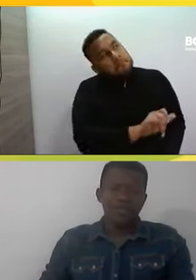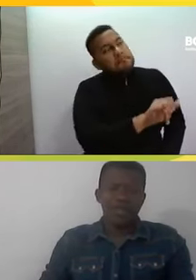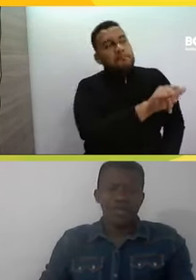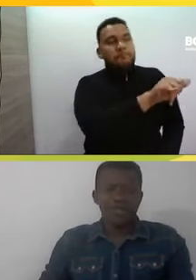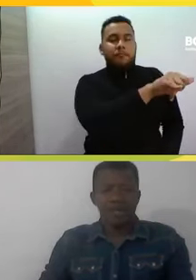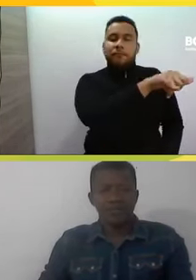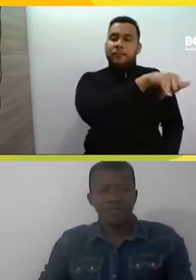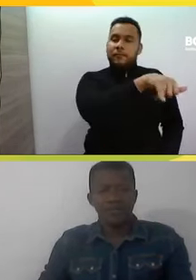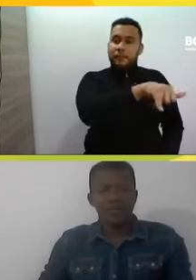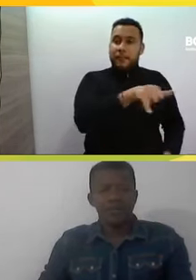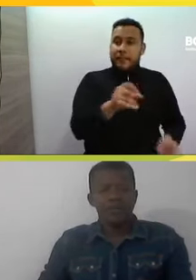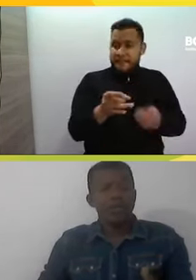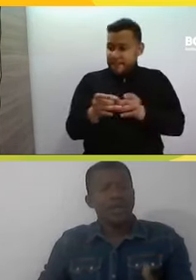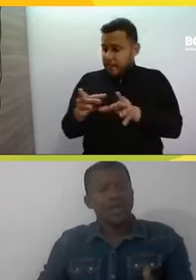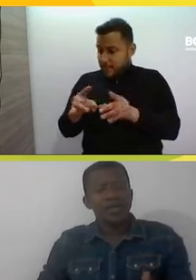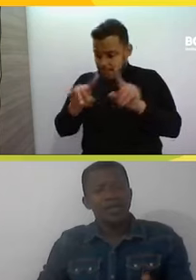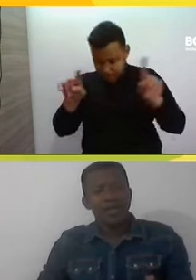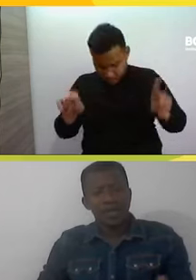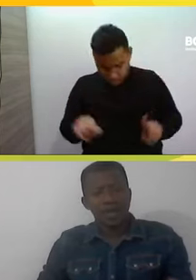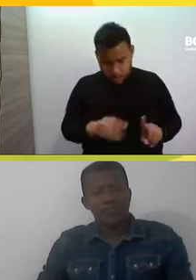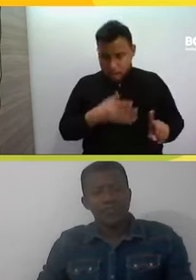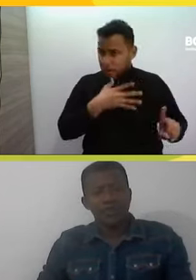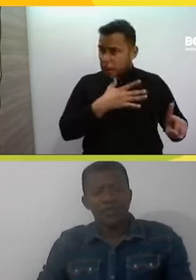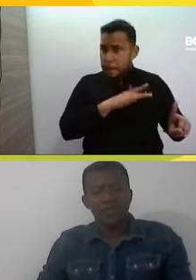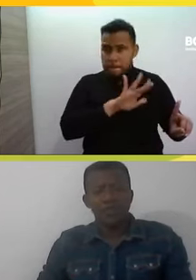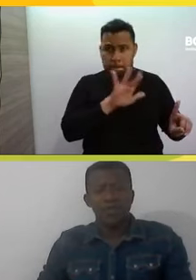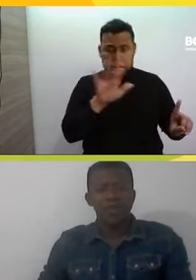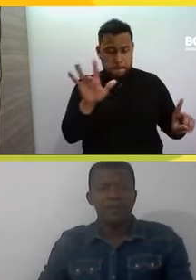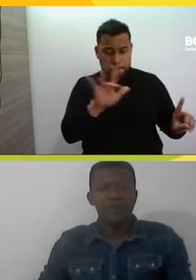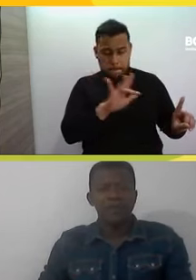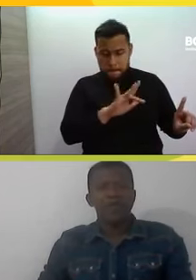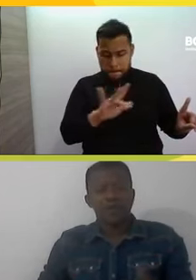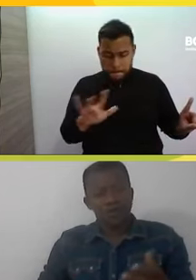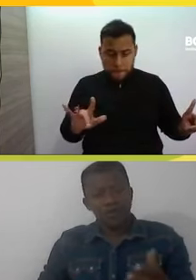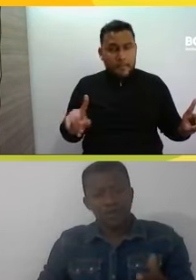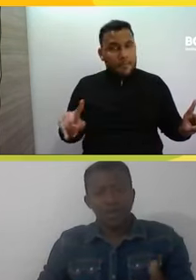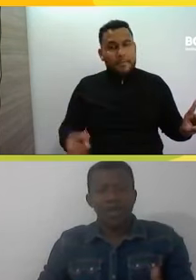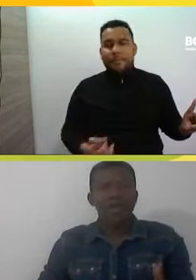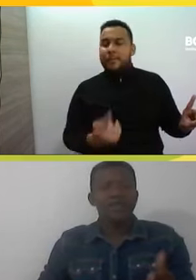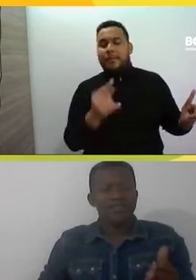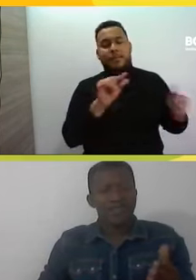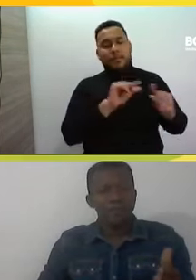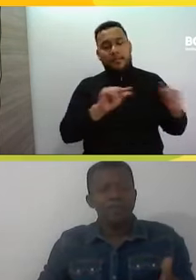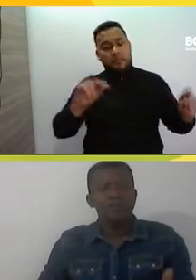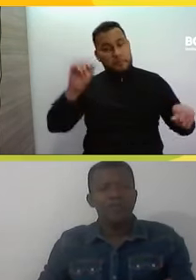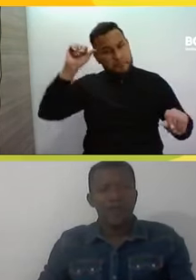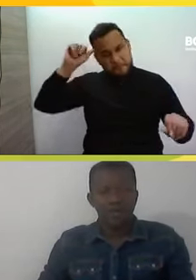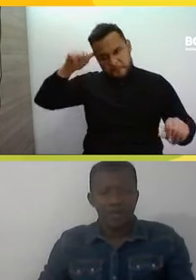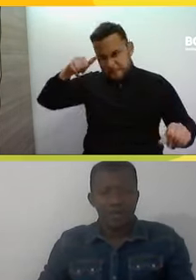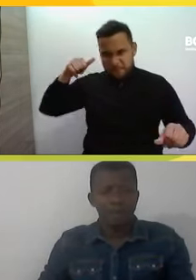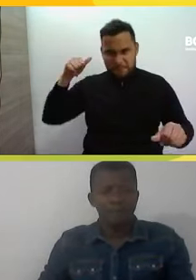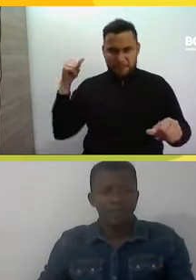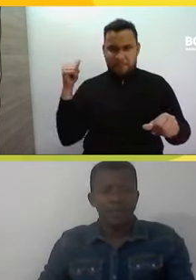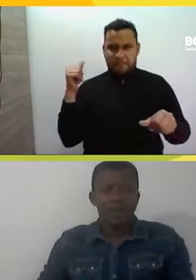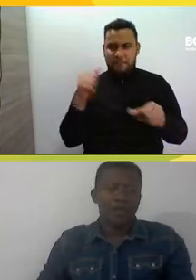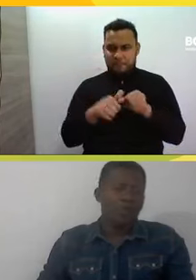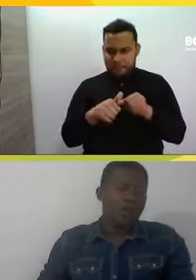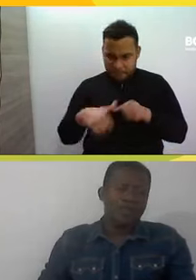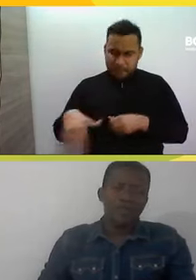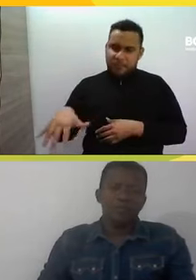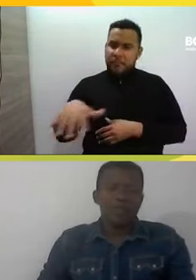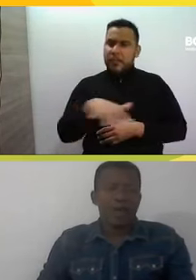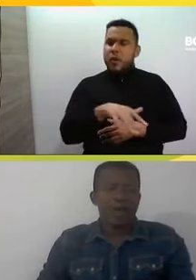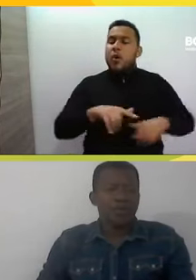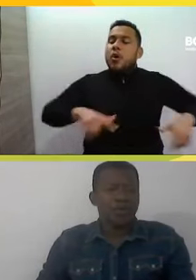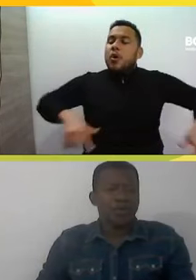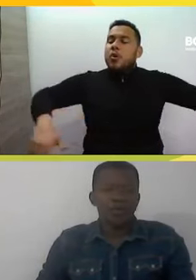sin fechas. Una línea sobrevive, recordarás a Epifania, el lugar